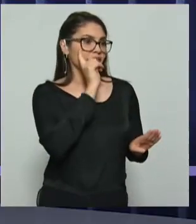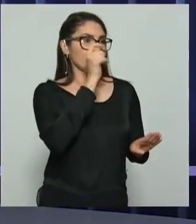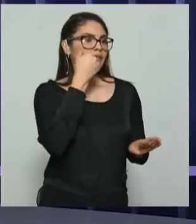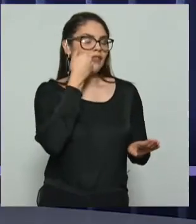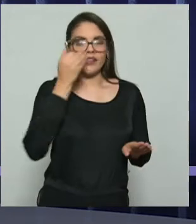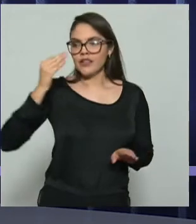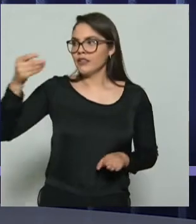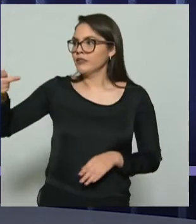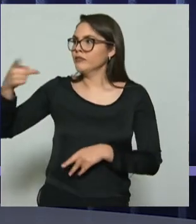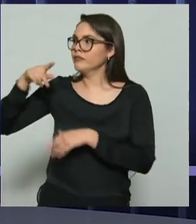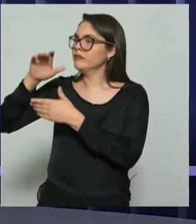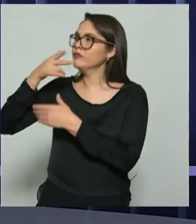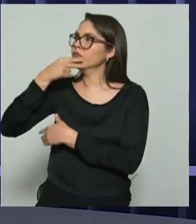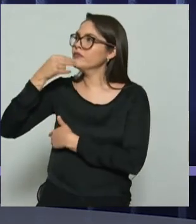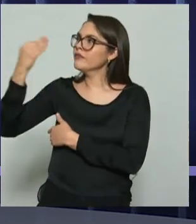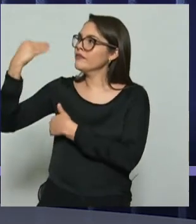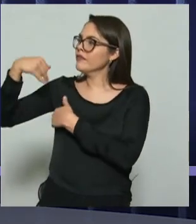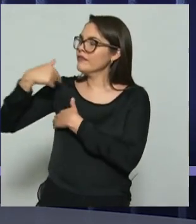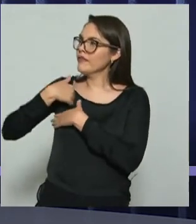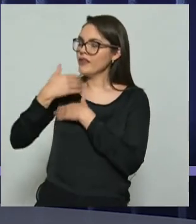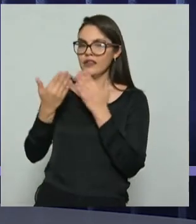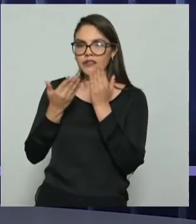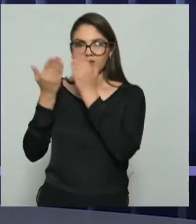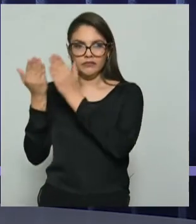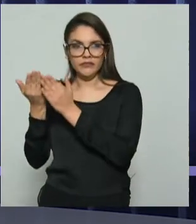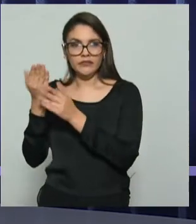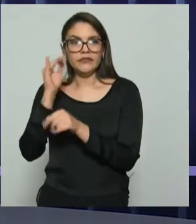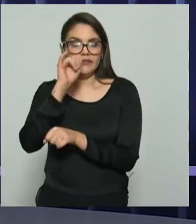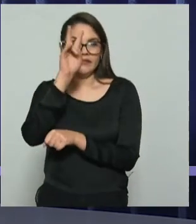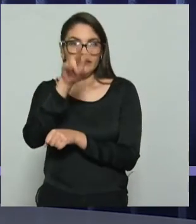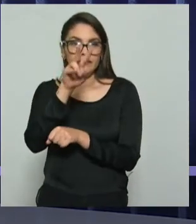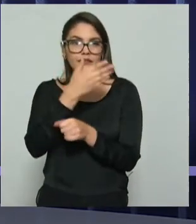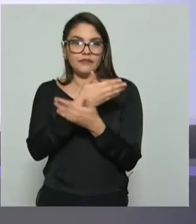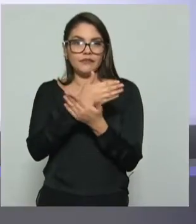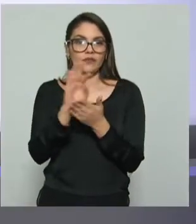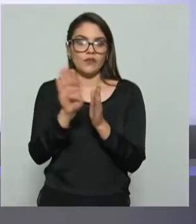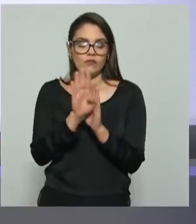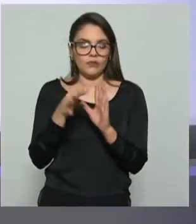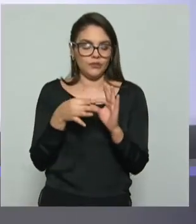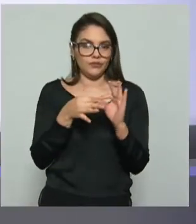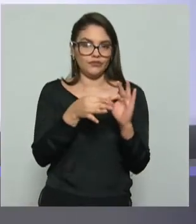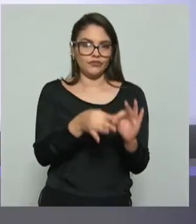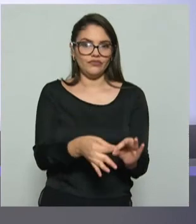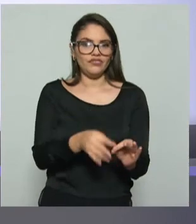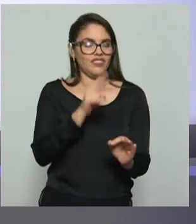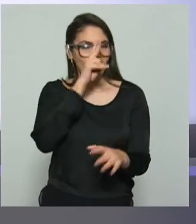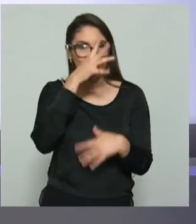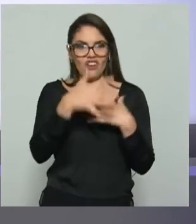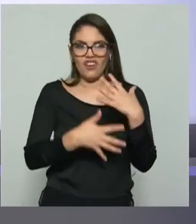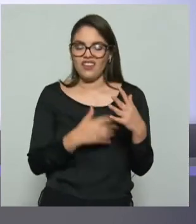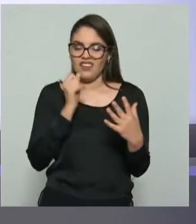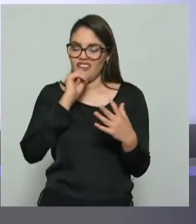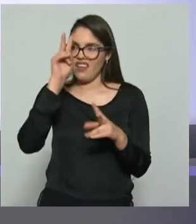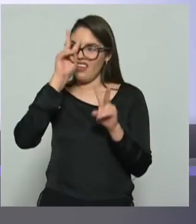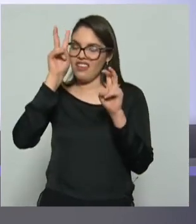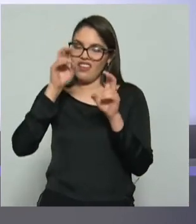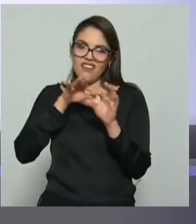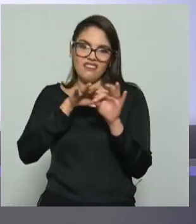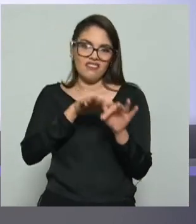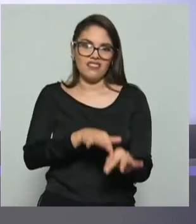pasa cuando estamos hablando, ya hemos mucho también ventilado lo que ocurre con estos individuos que, bueno, replican el machismo y